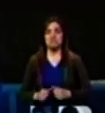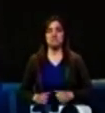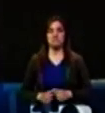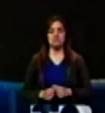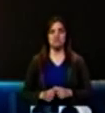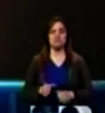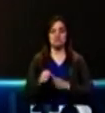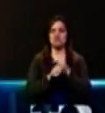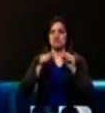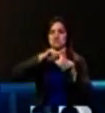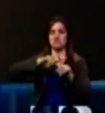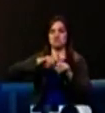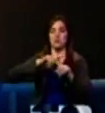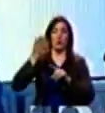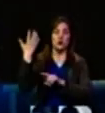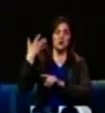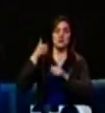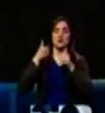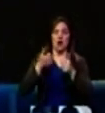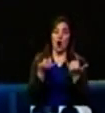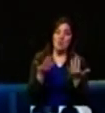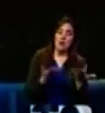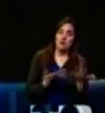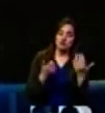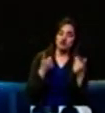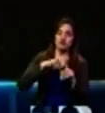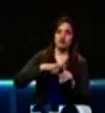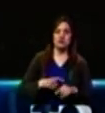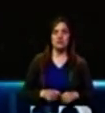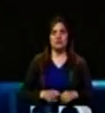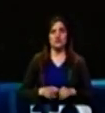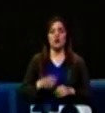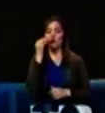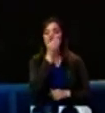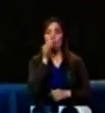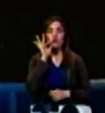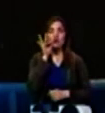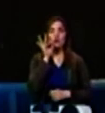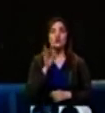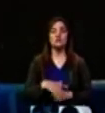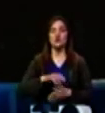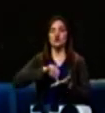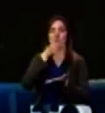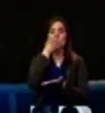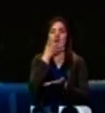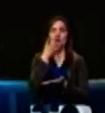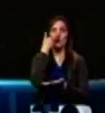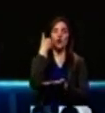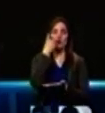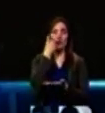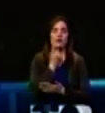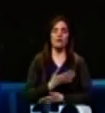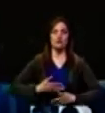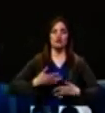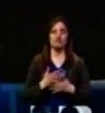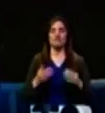sea la excepción. Toros, flores y frutas, que es lo que se encuentra en Ambato, una ciudad acogedora donde vamos a poder